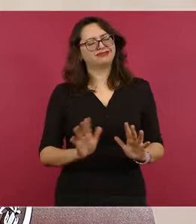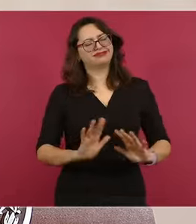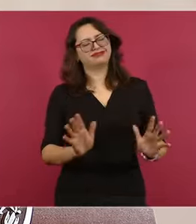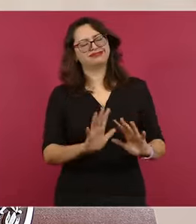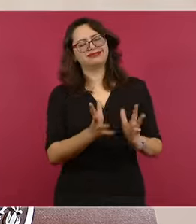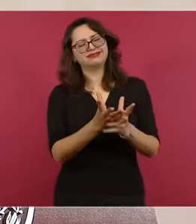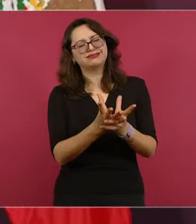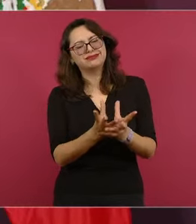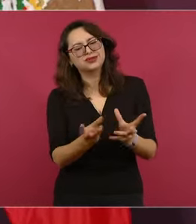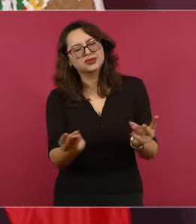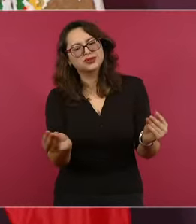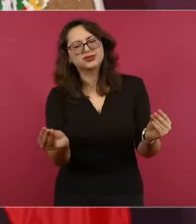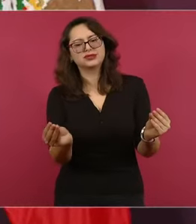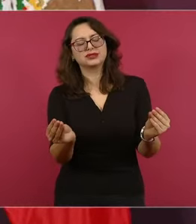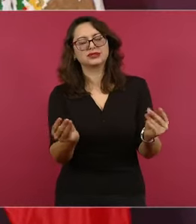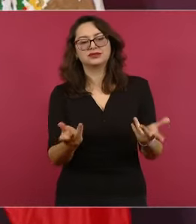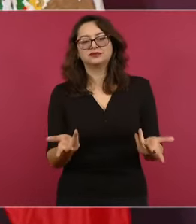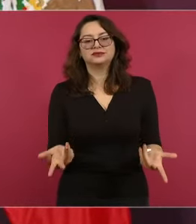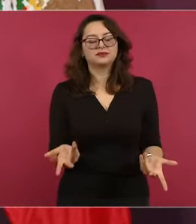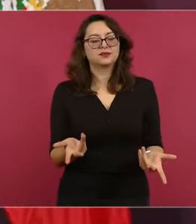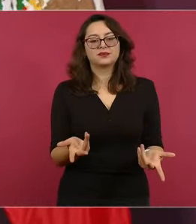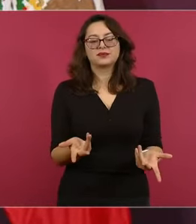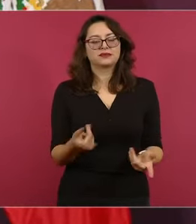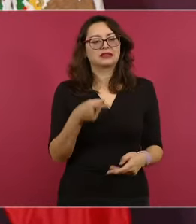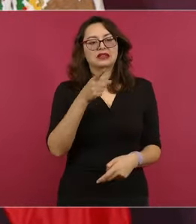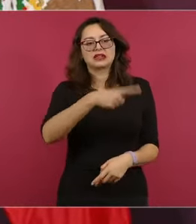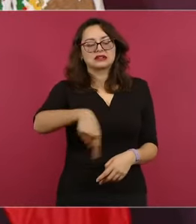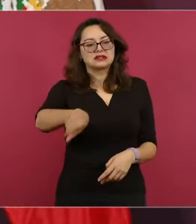verdad no